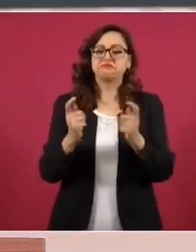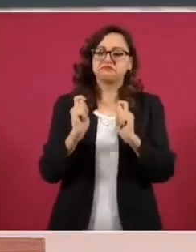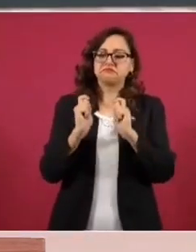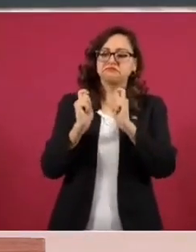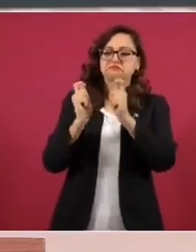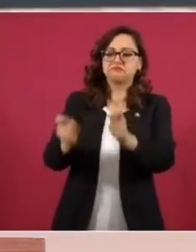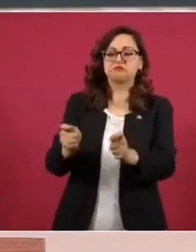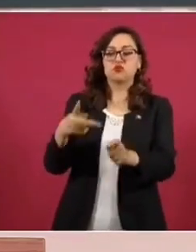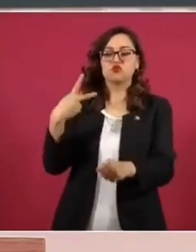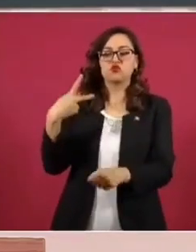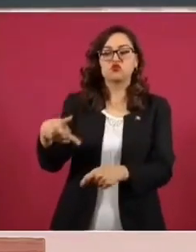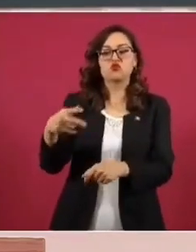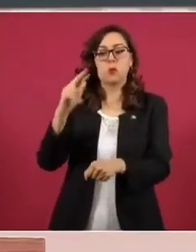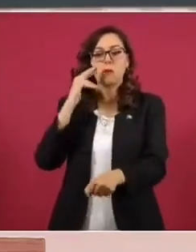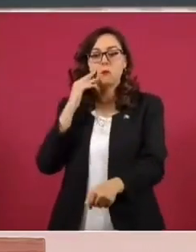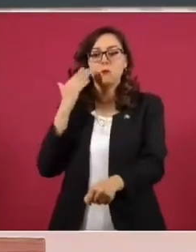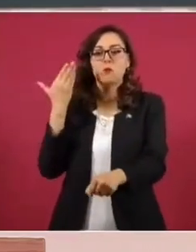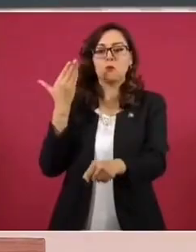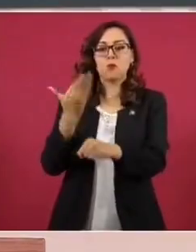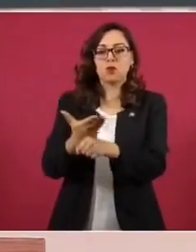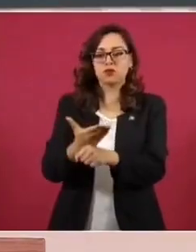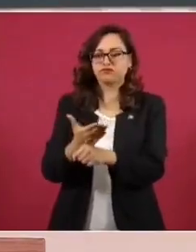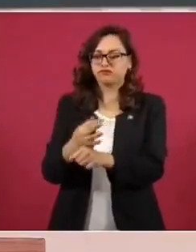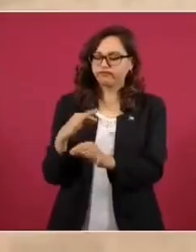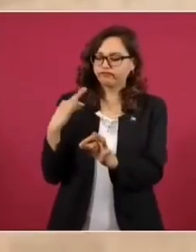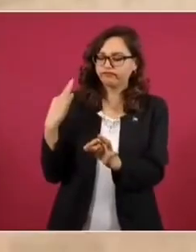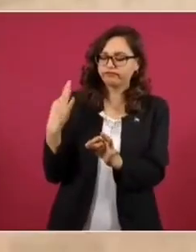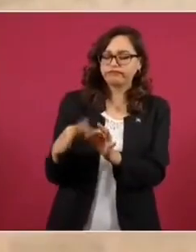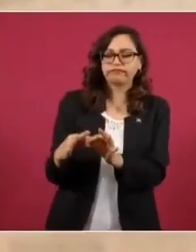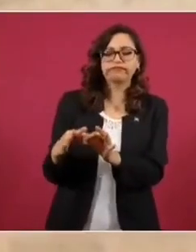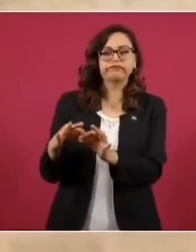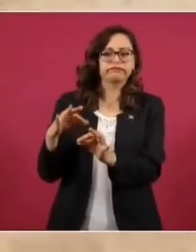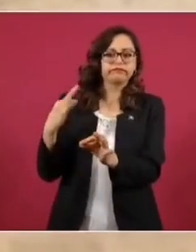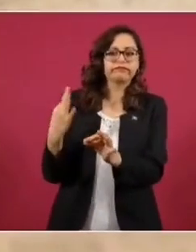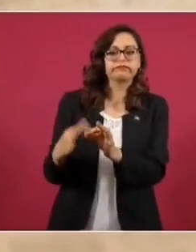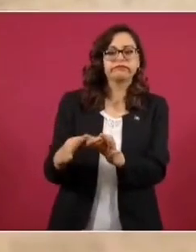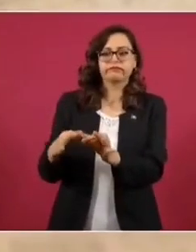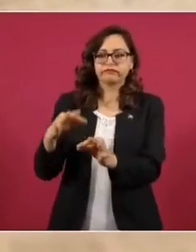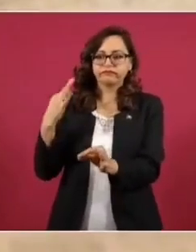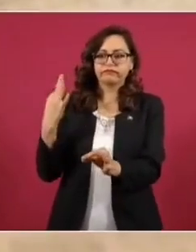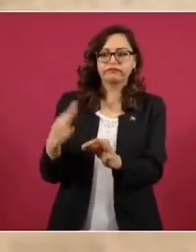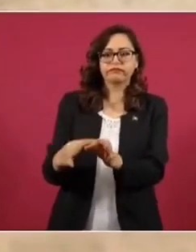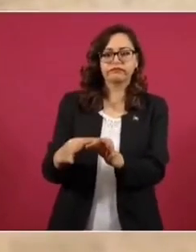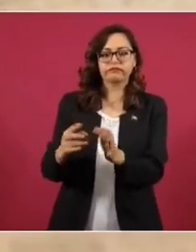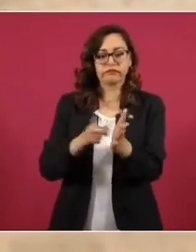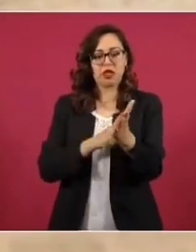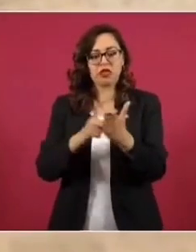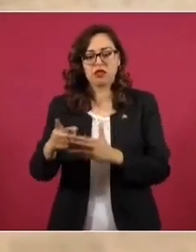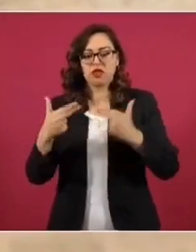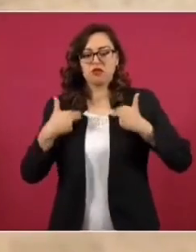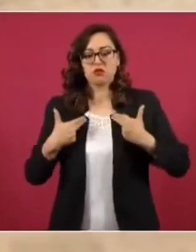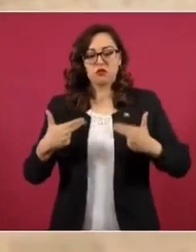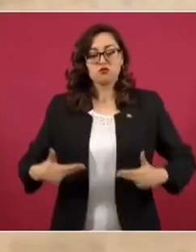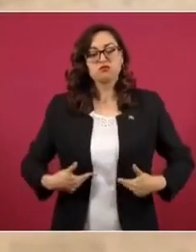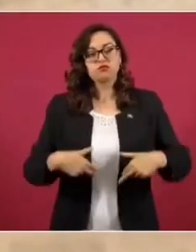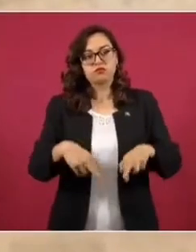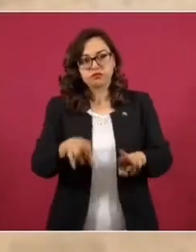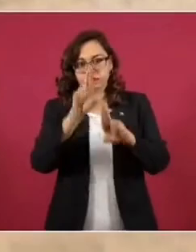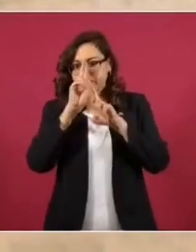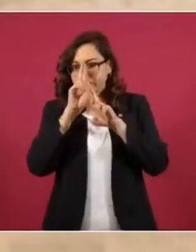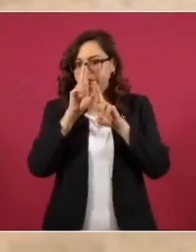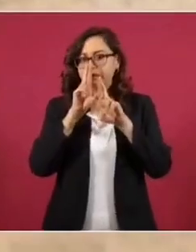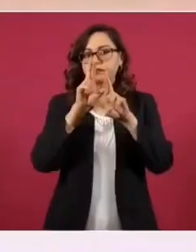garantizar con eficiencia y respeto a los derechos humanos